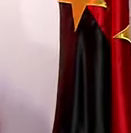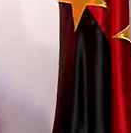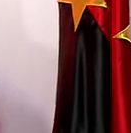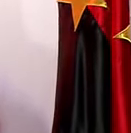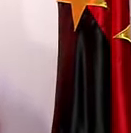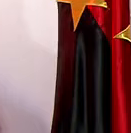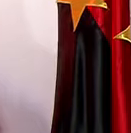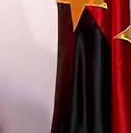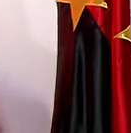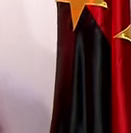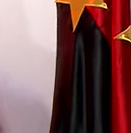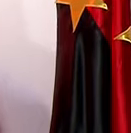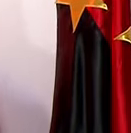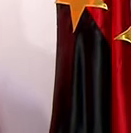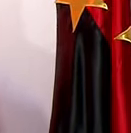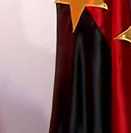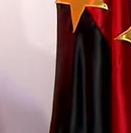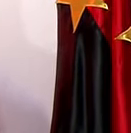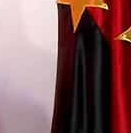web